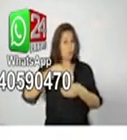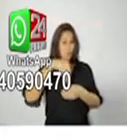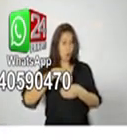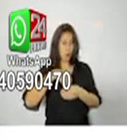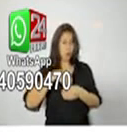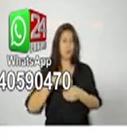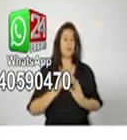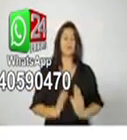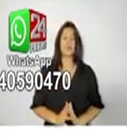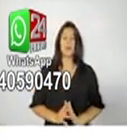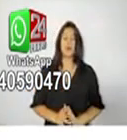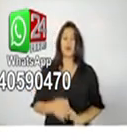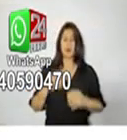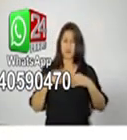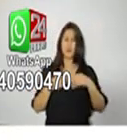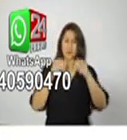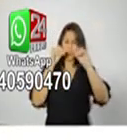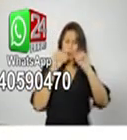poner